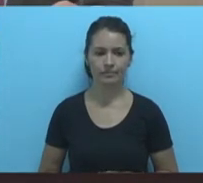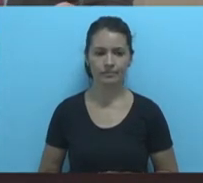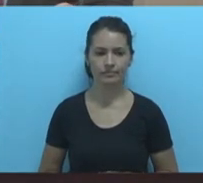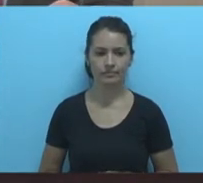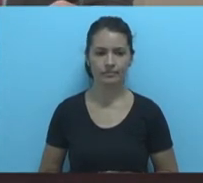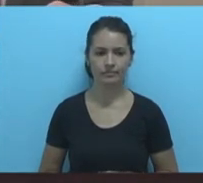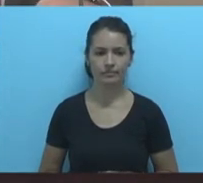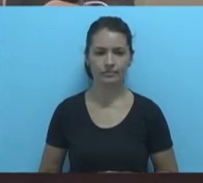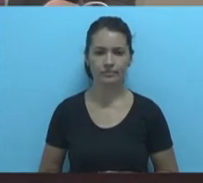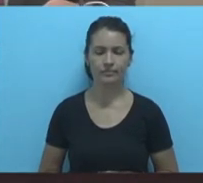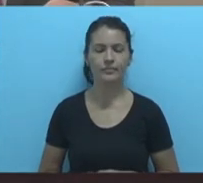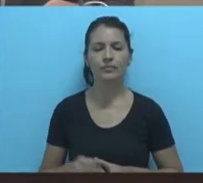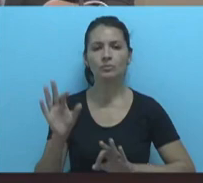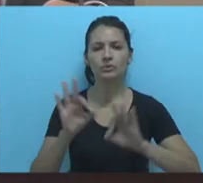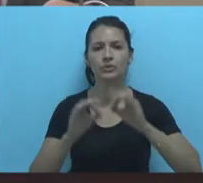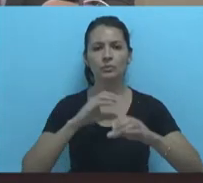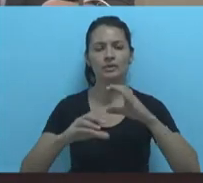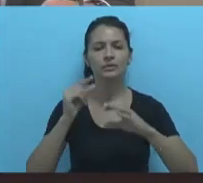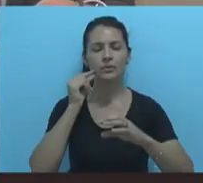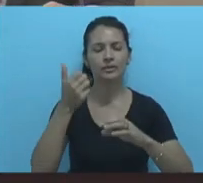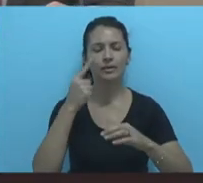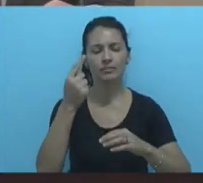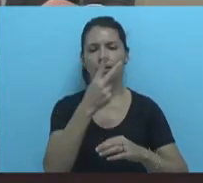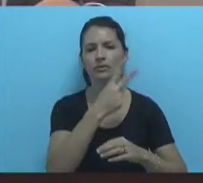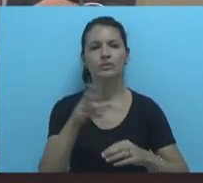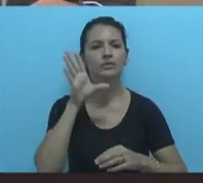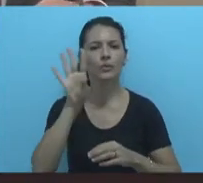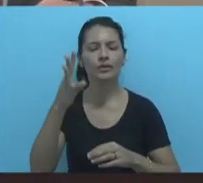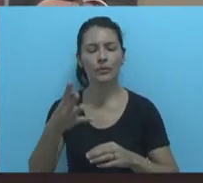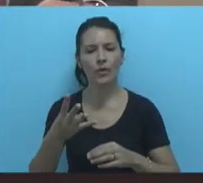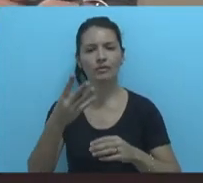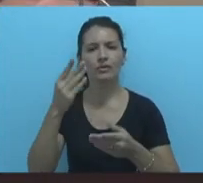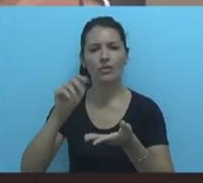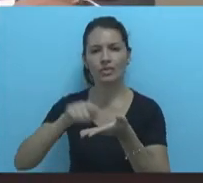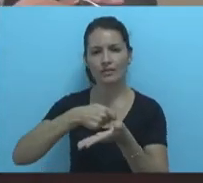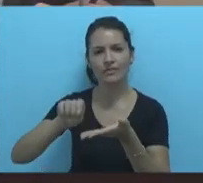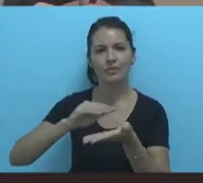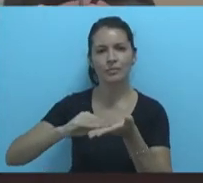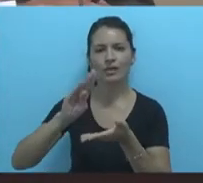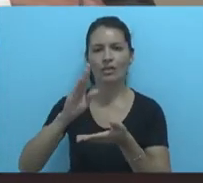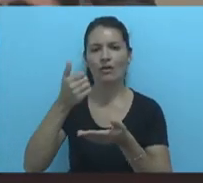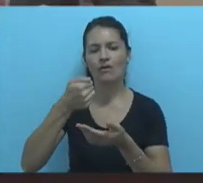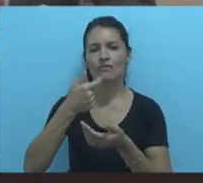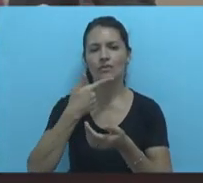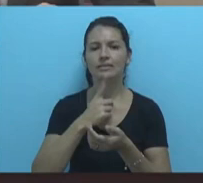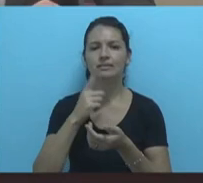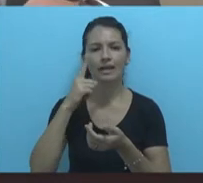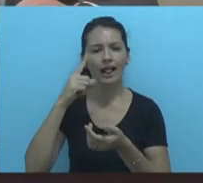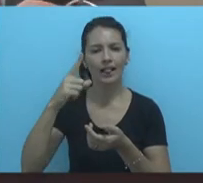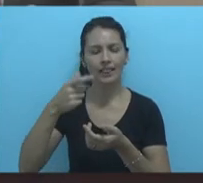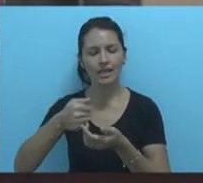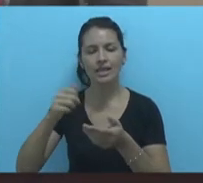Proyecto de comunicación 46.254, el diputado Bastía, conjuntamente con la firma de diputado Juleriac, Zen, Di